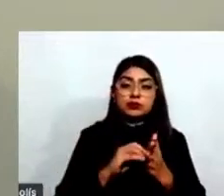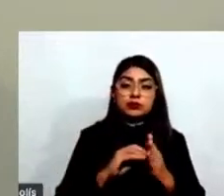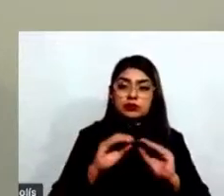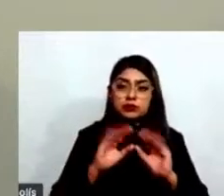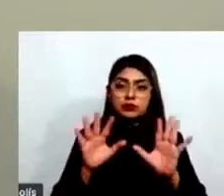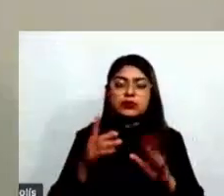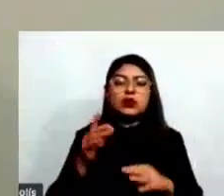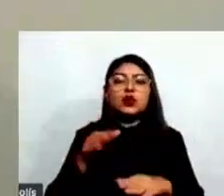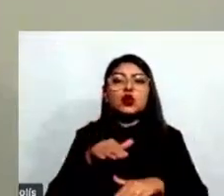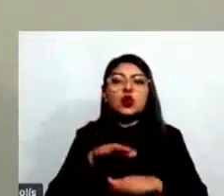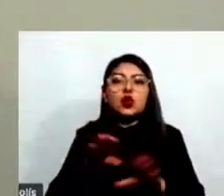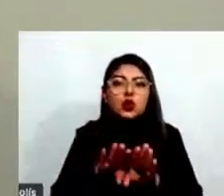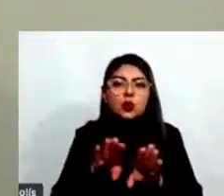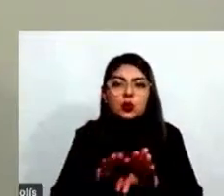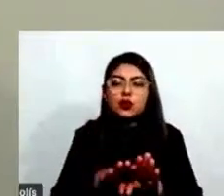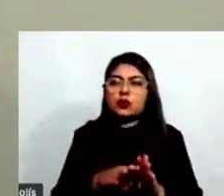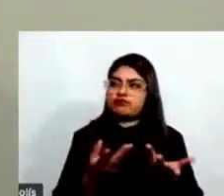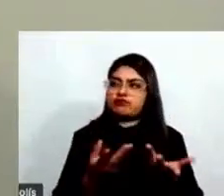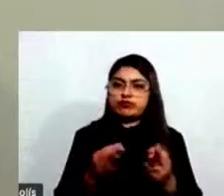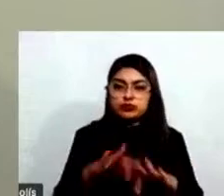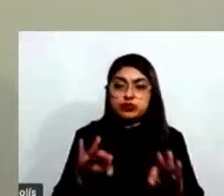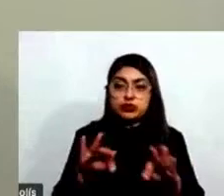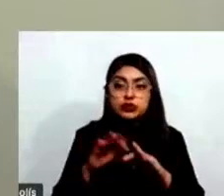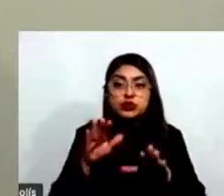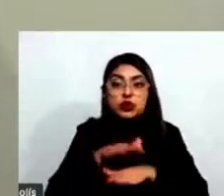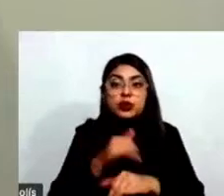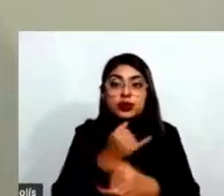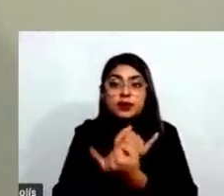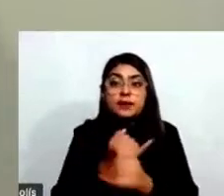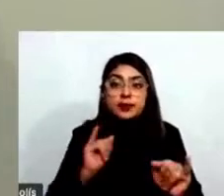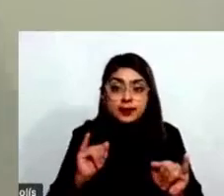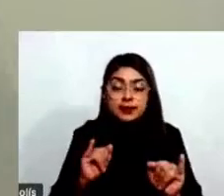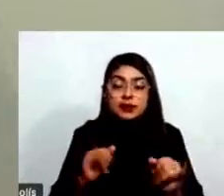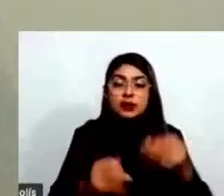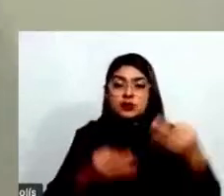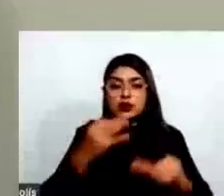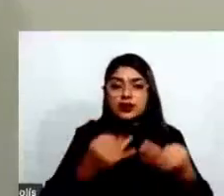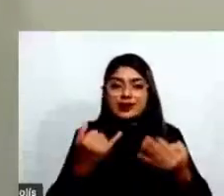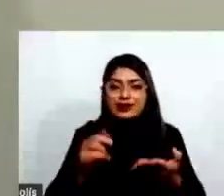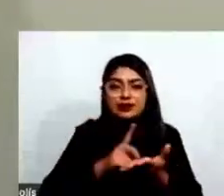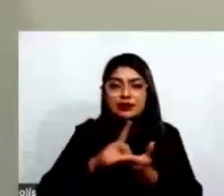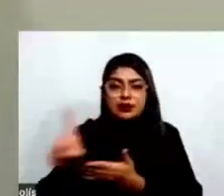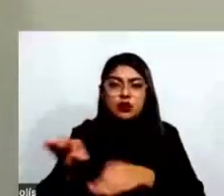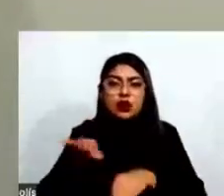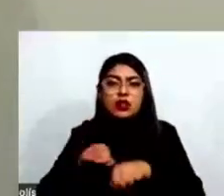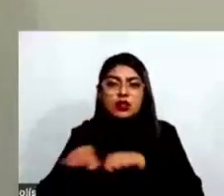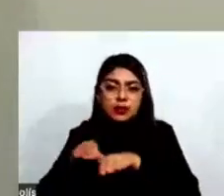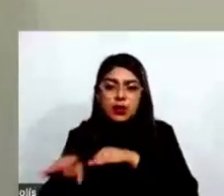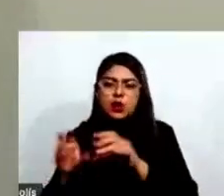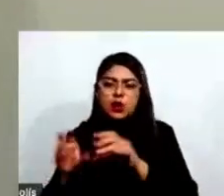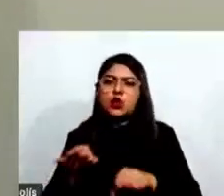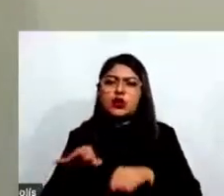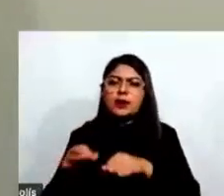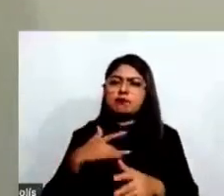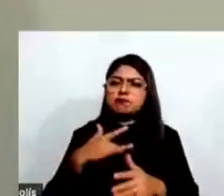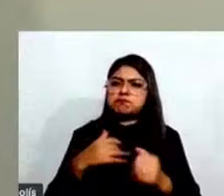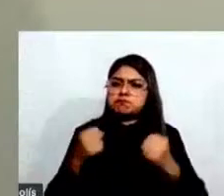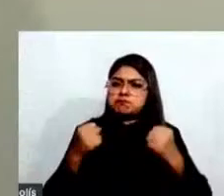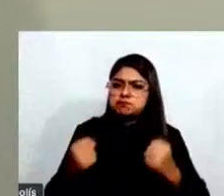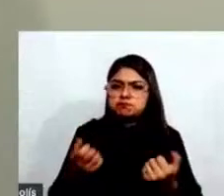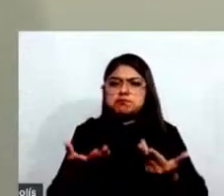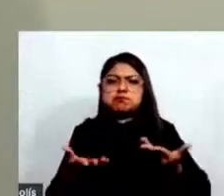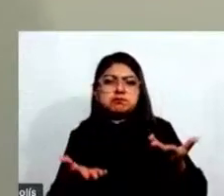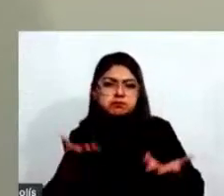independencia judicial como del derecho al trabajo y a la estabilidad en el empleo, buscando en todo momento garantizar